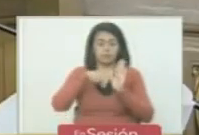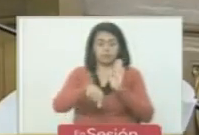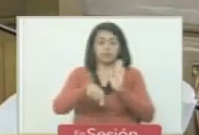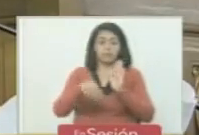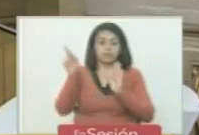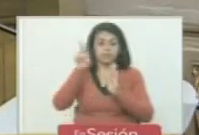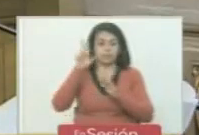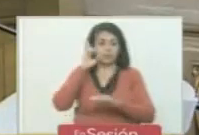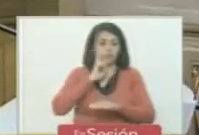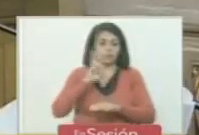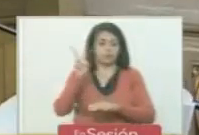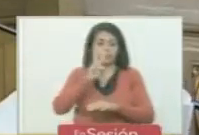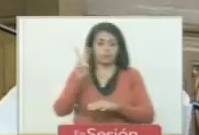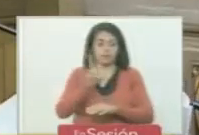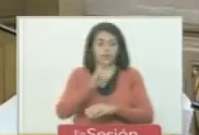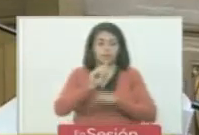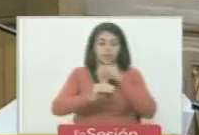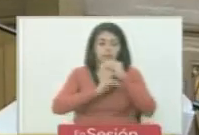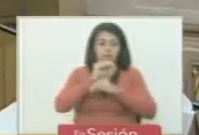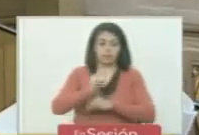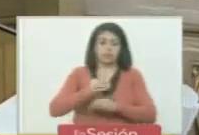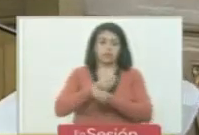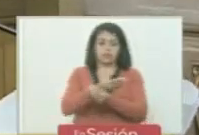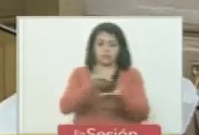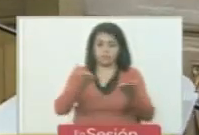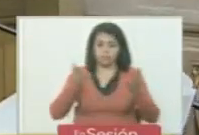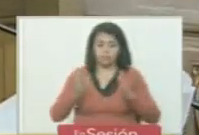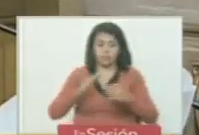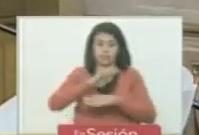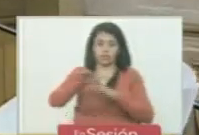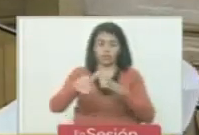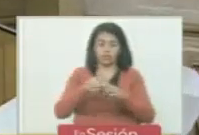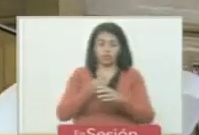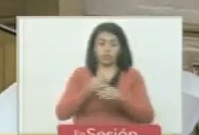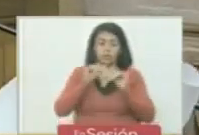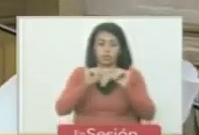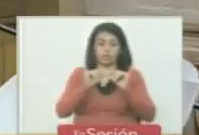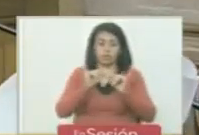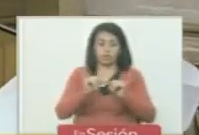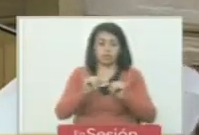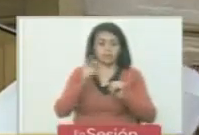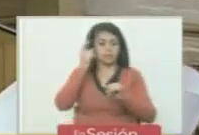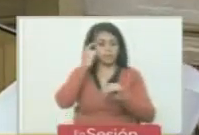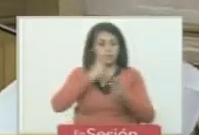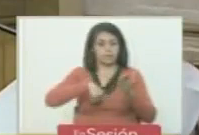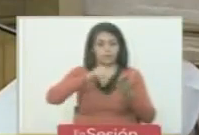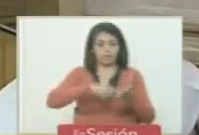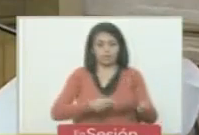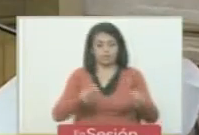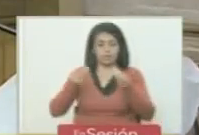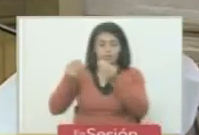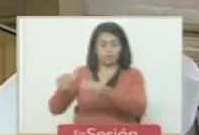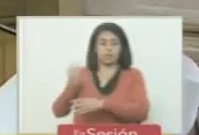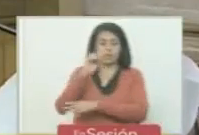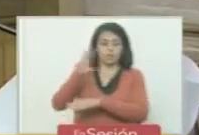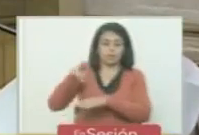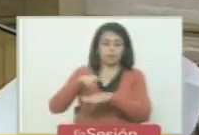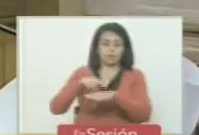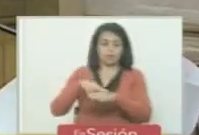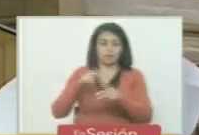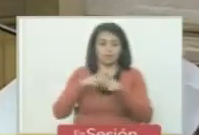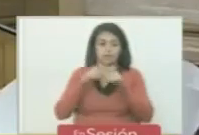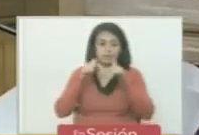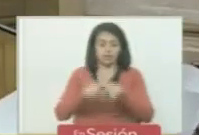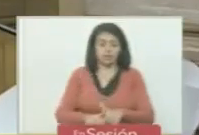de la República Bolivariana de Venezuela y dar máxima difusión al mismo, dado firmado y sellado en el Palacio Federal